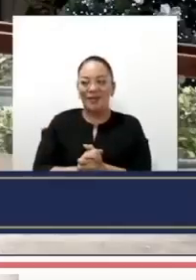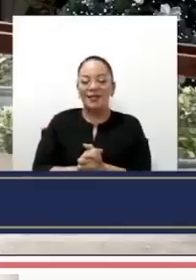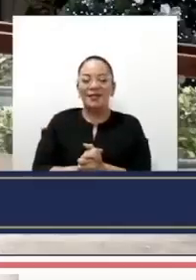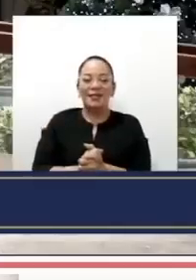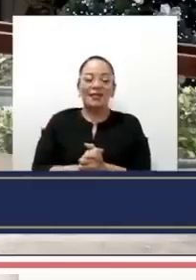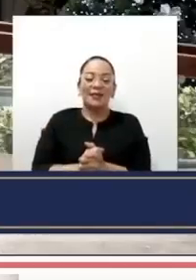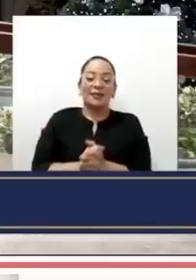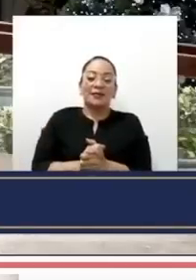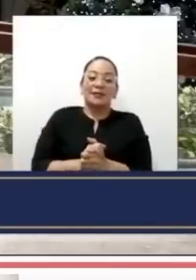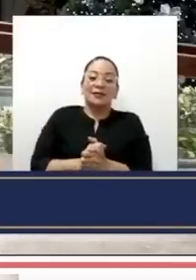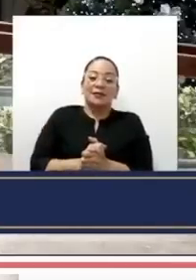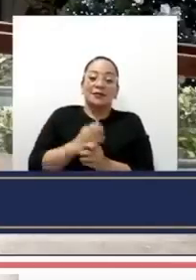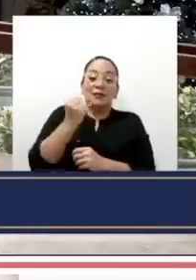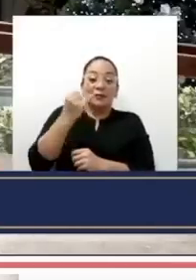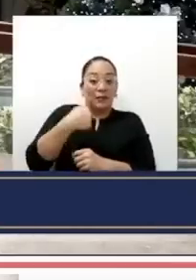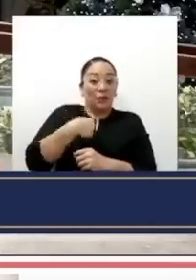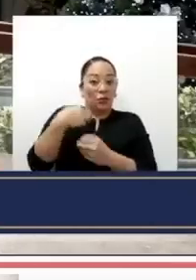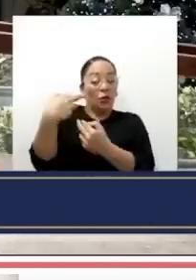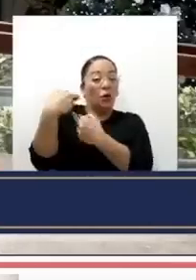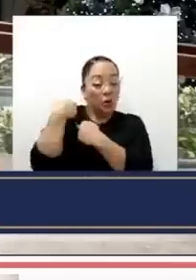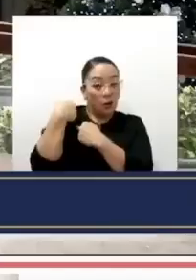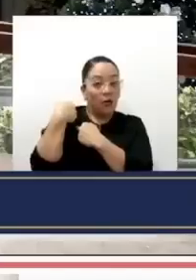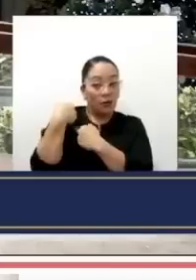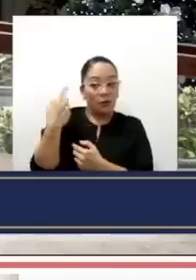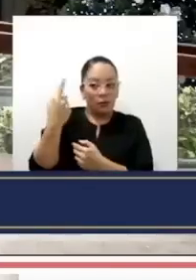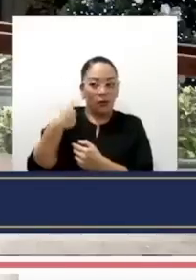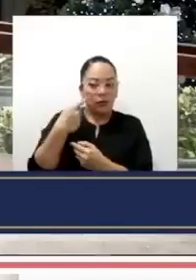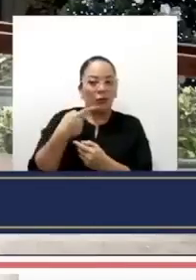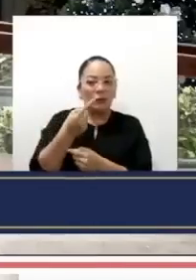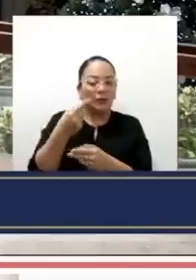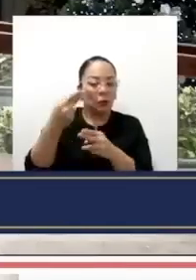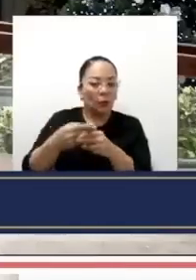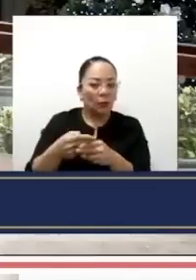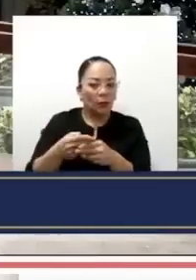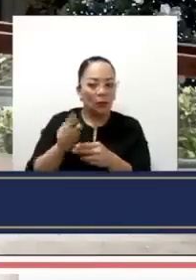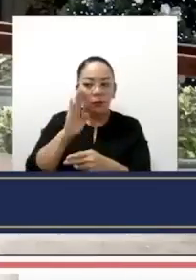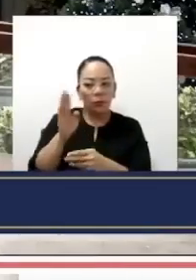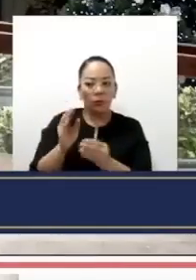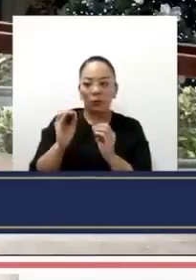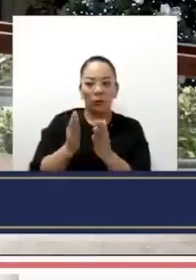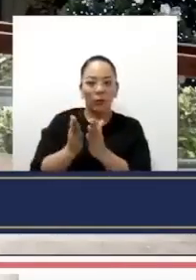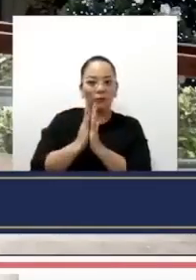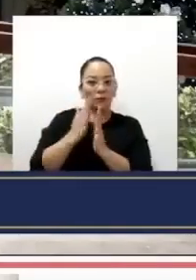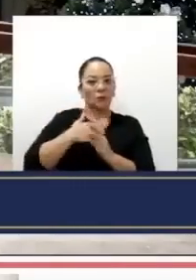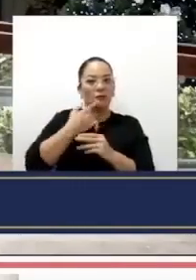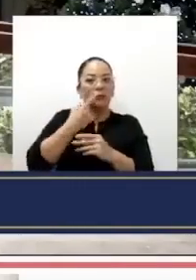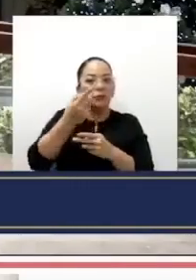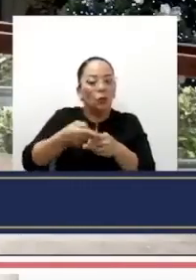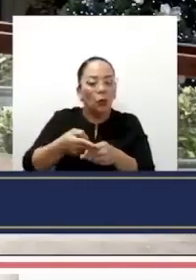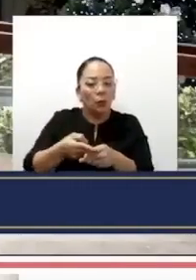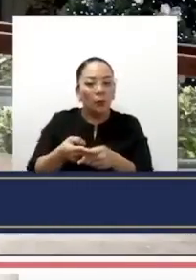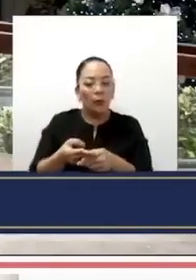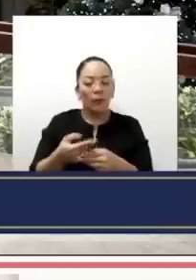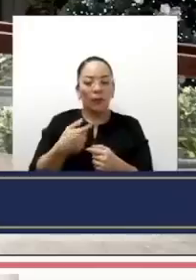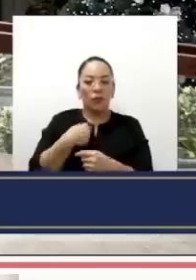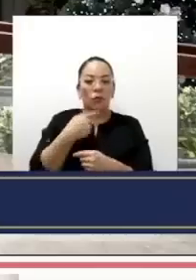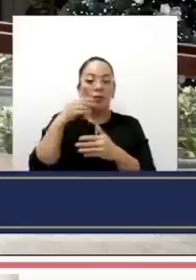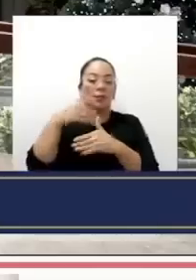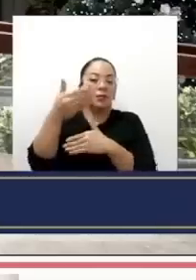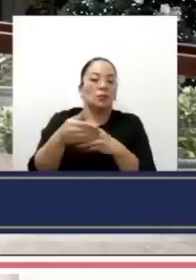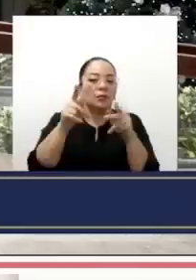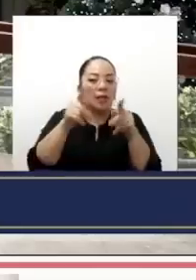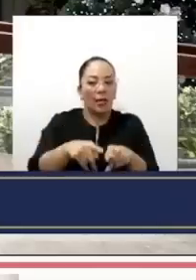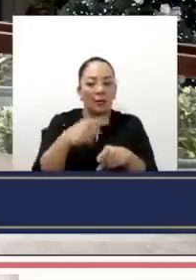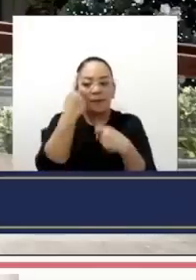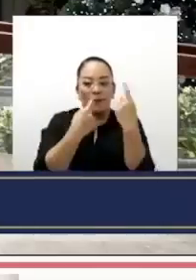si yo tenía una obligación de decir el nombre, a mí nadie me solicitó el nombre? Yo lo dije después porque la gente